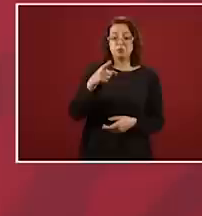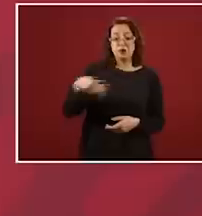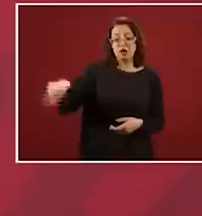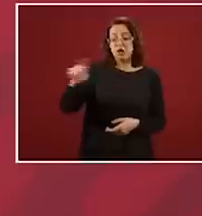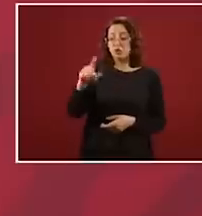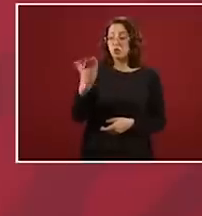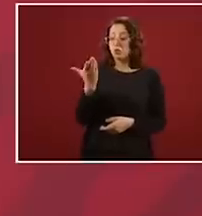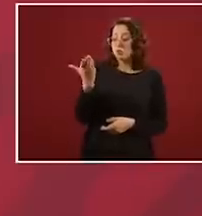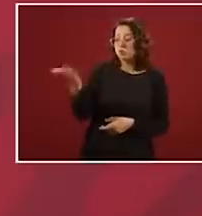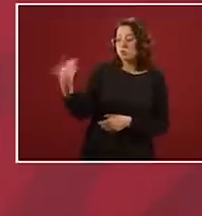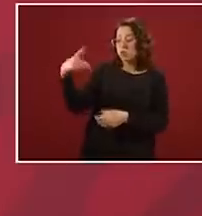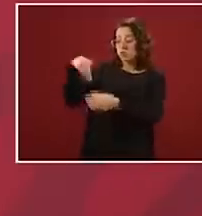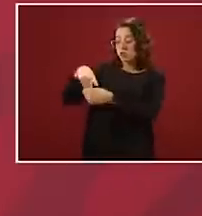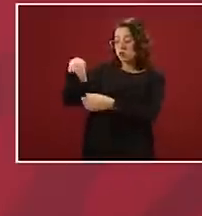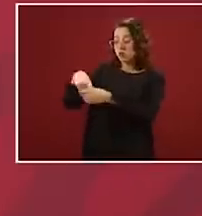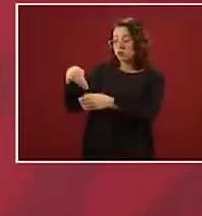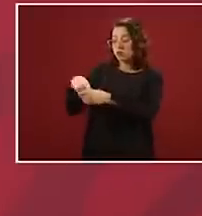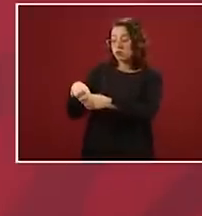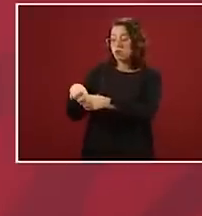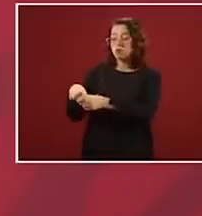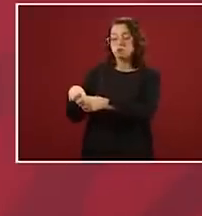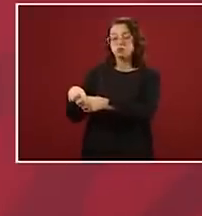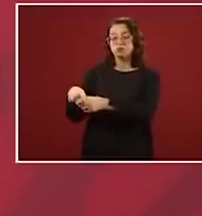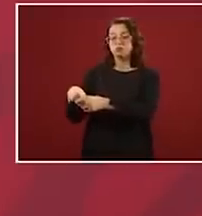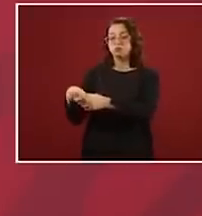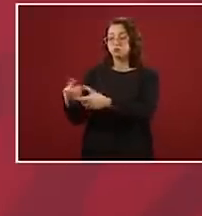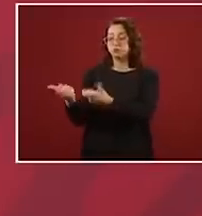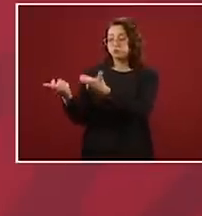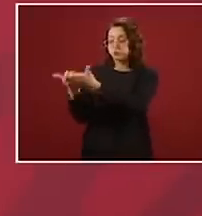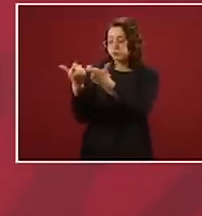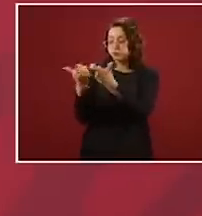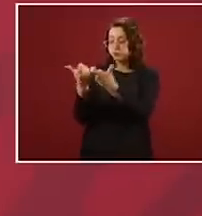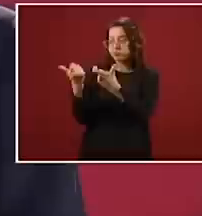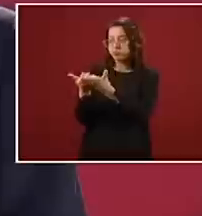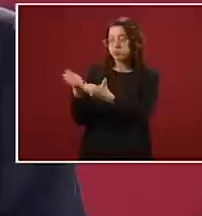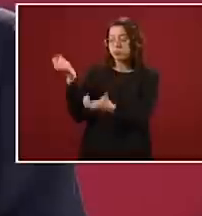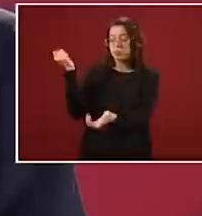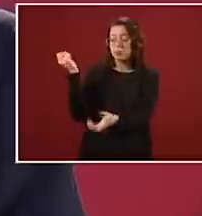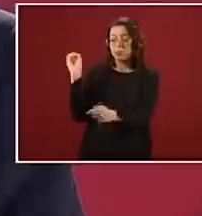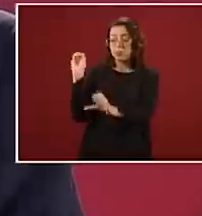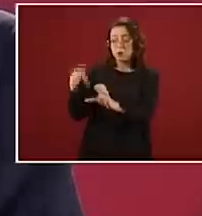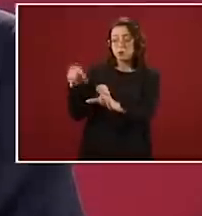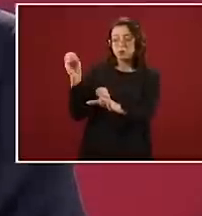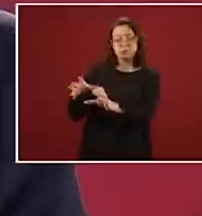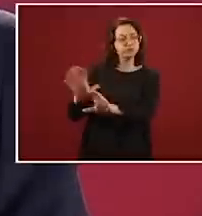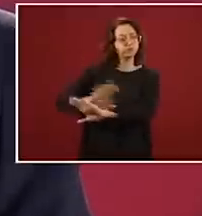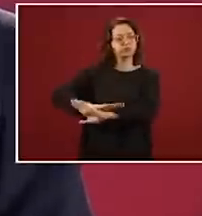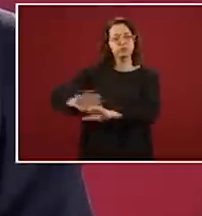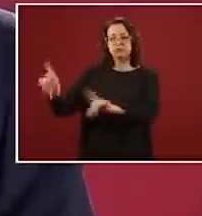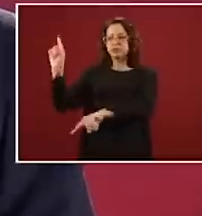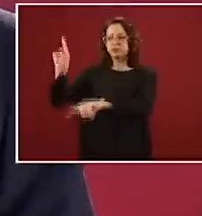por las cuotas de cooperación, como se les llama.